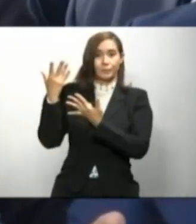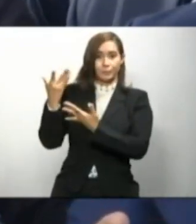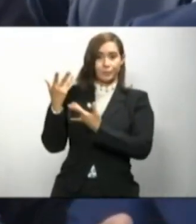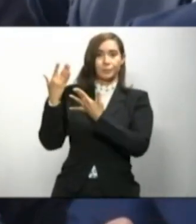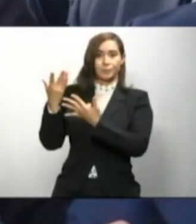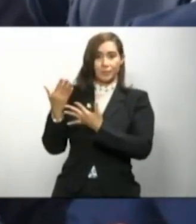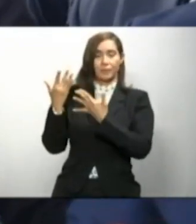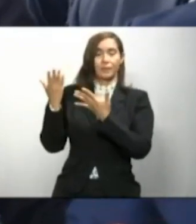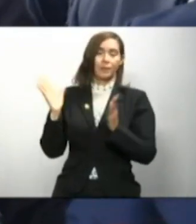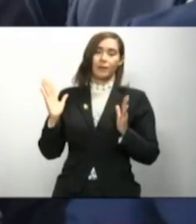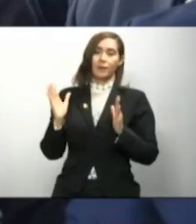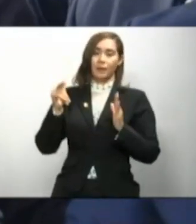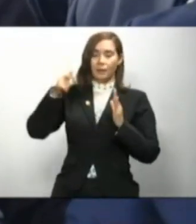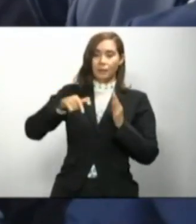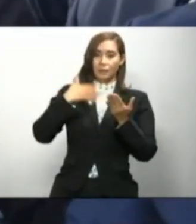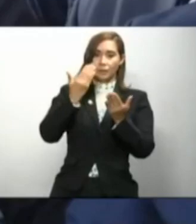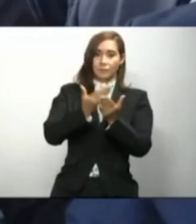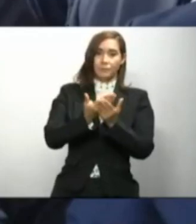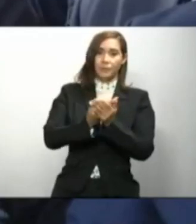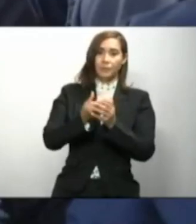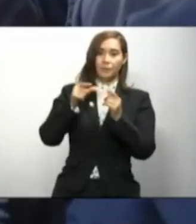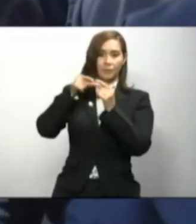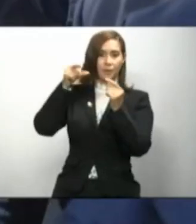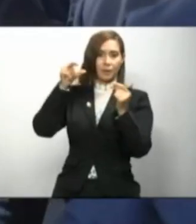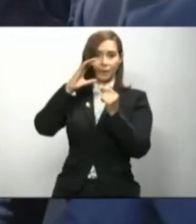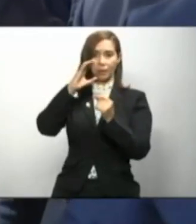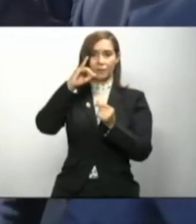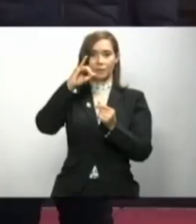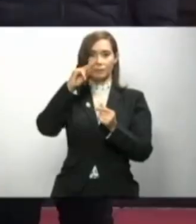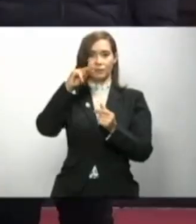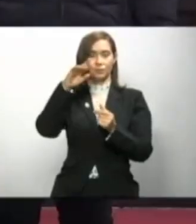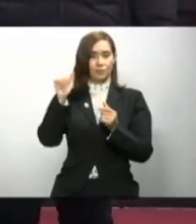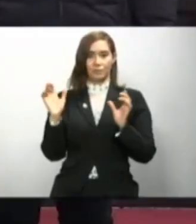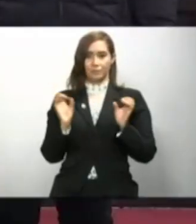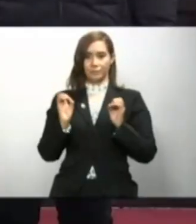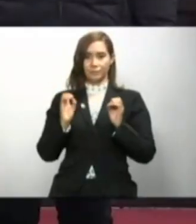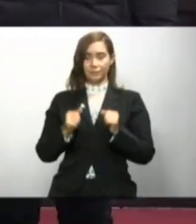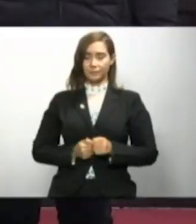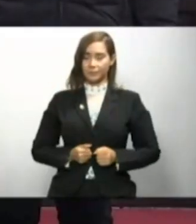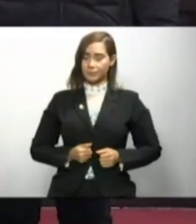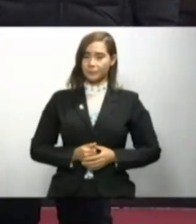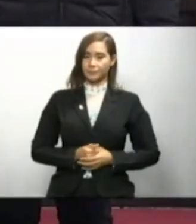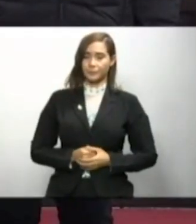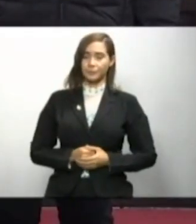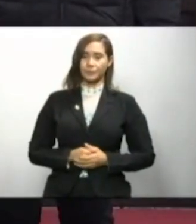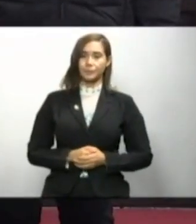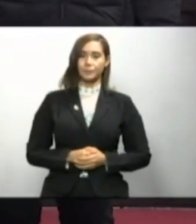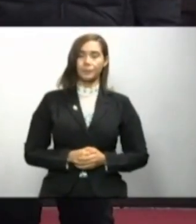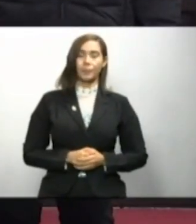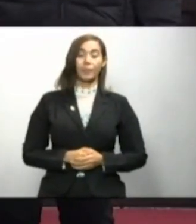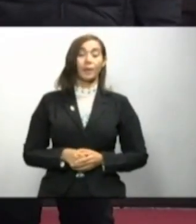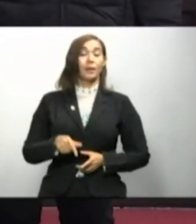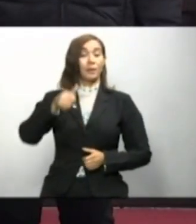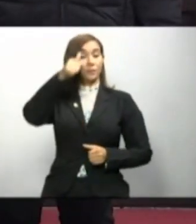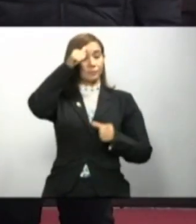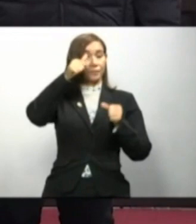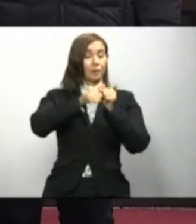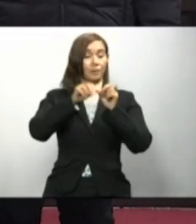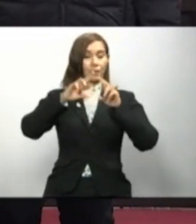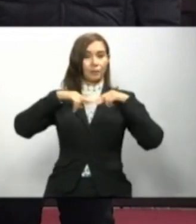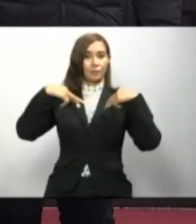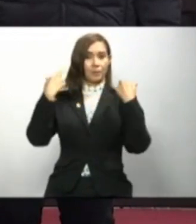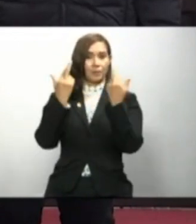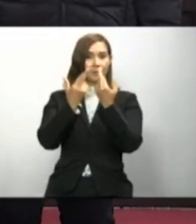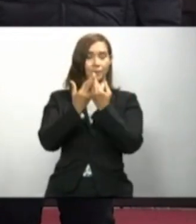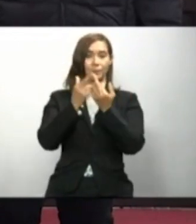país mayormente las de china si nosotros recuerda que tener una cumbre iberoamericana en los países de